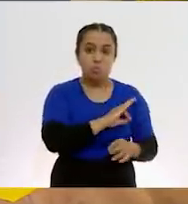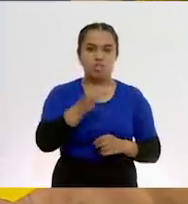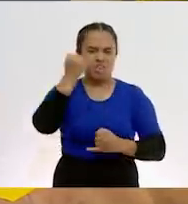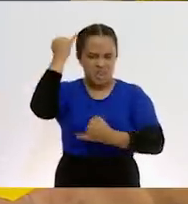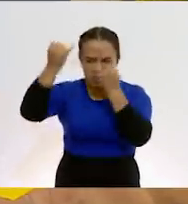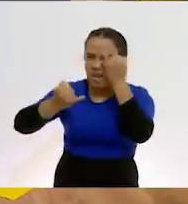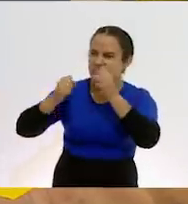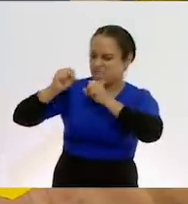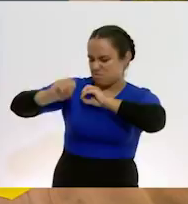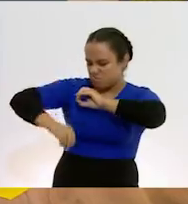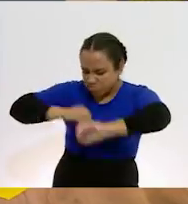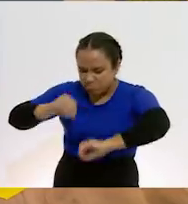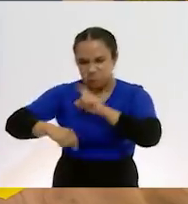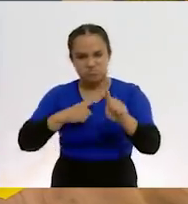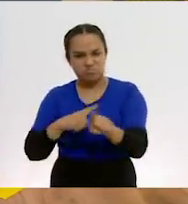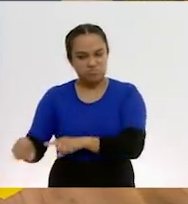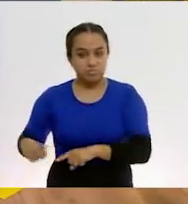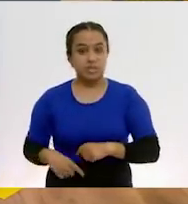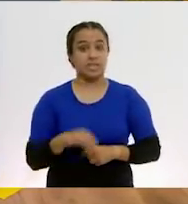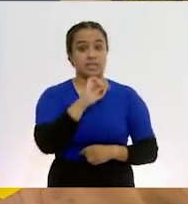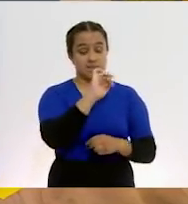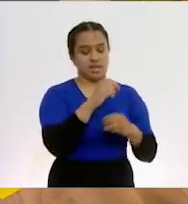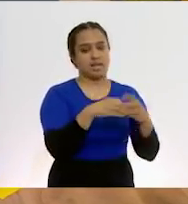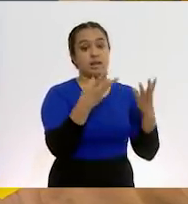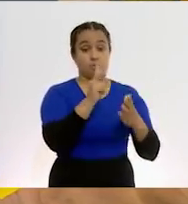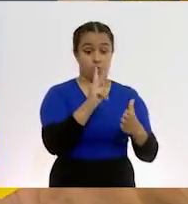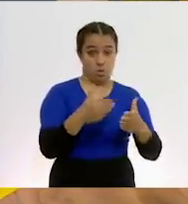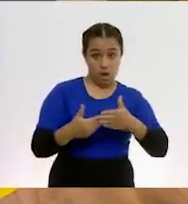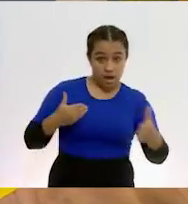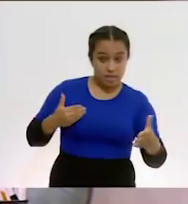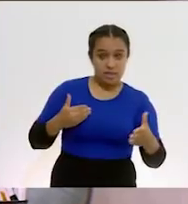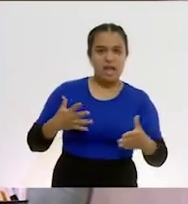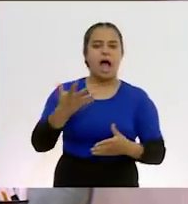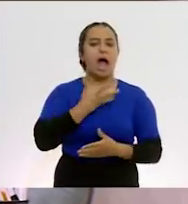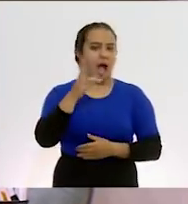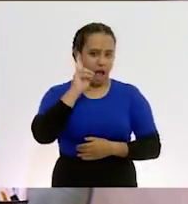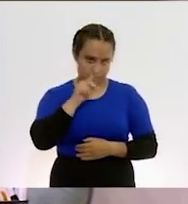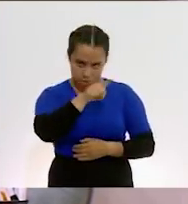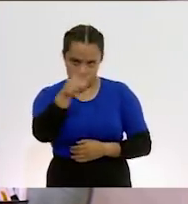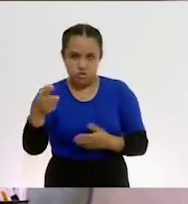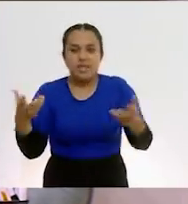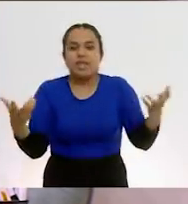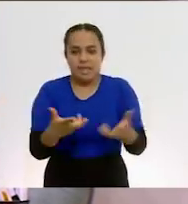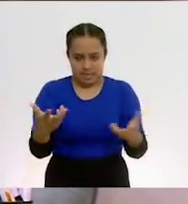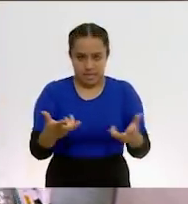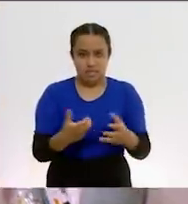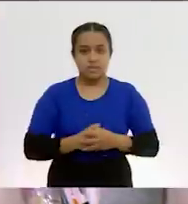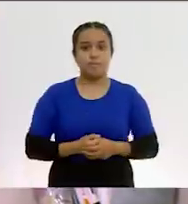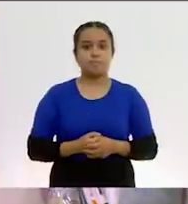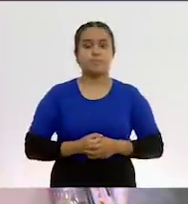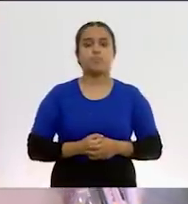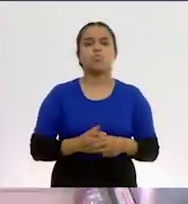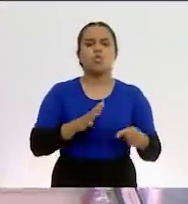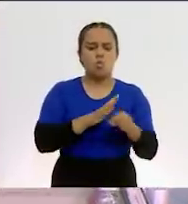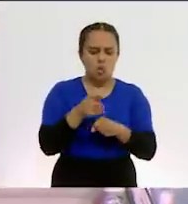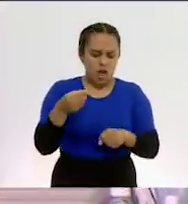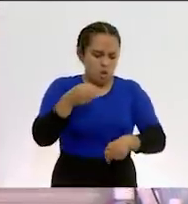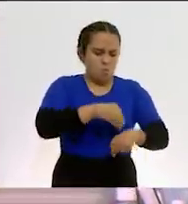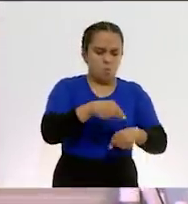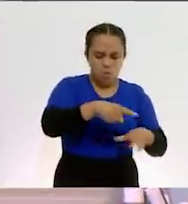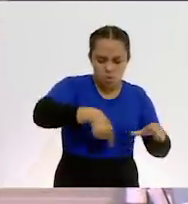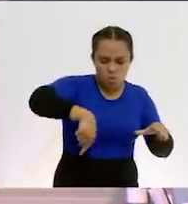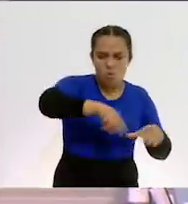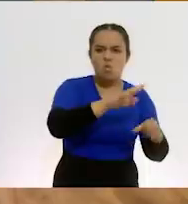creativos e imaginativos. Claro que sí, pero antes de irnos, les tengo un reto para todos allá en casa. ¿Qué variantes le pueden agregar a esta